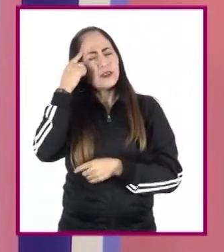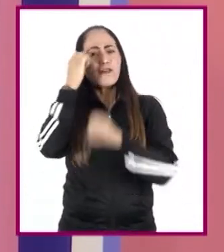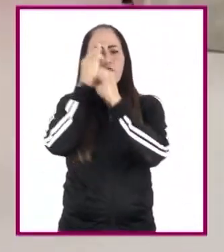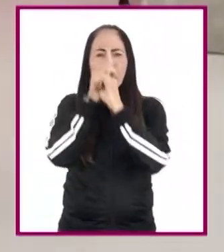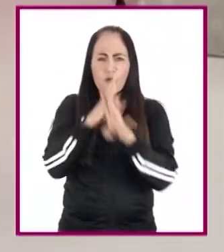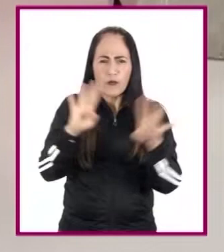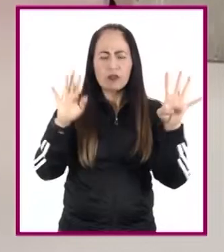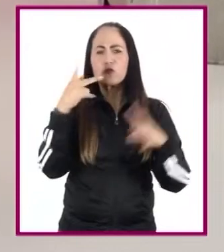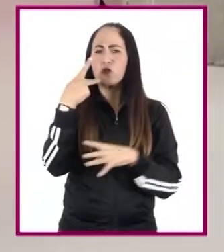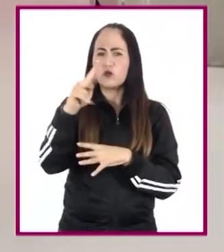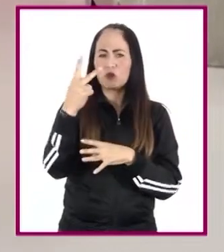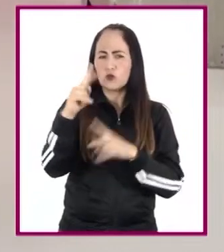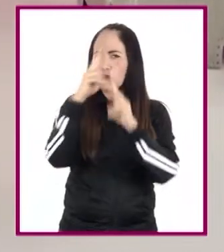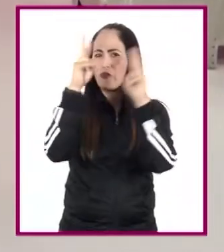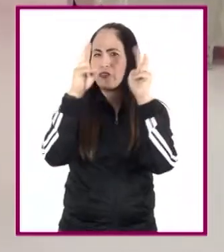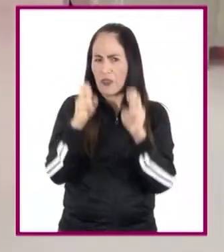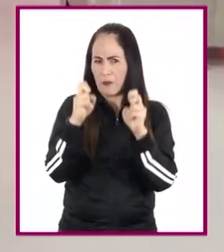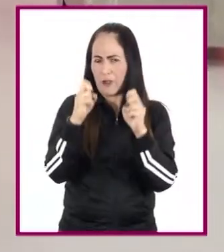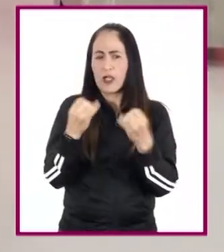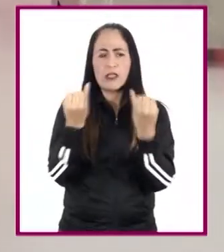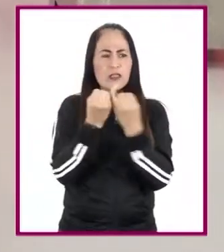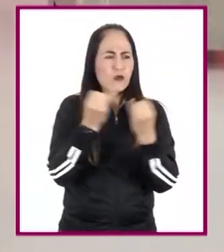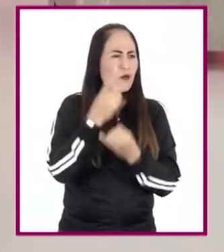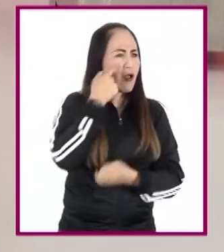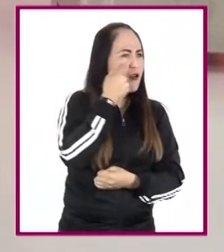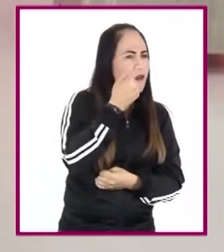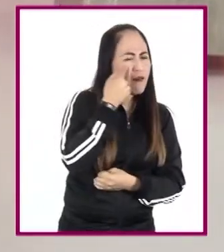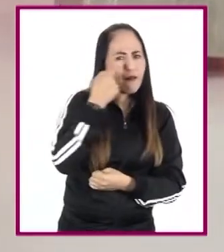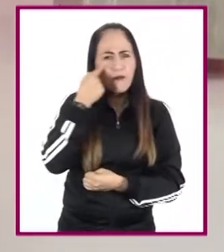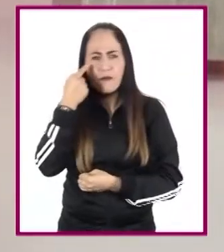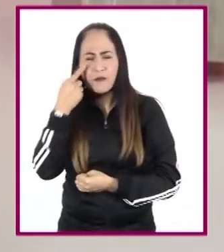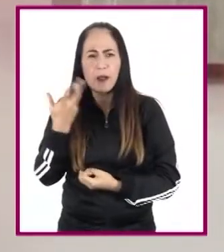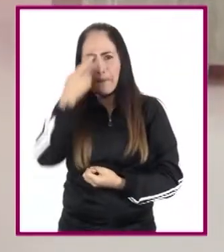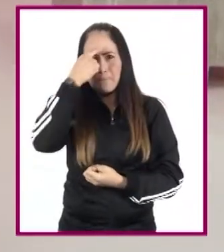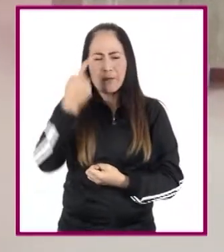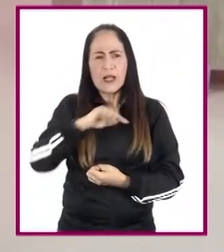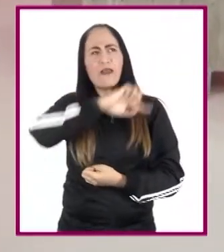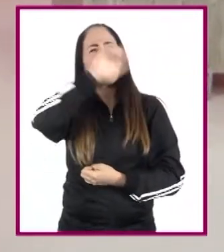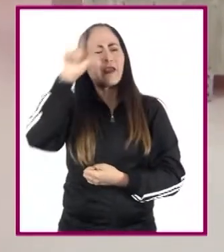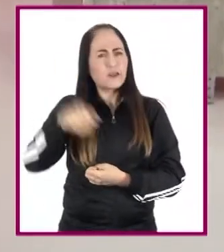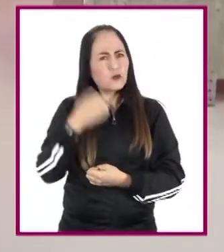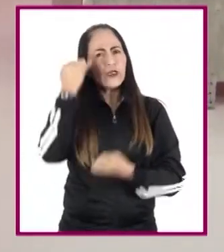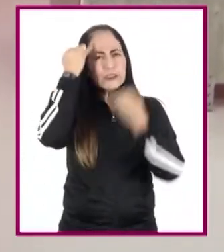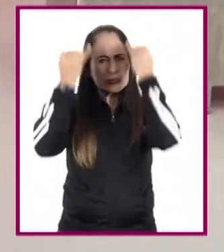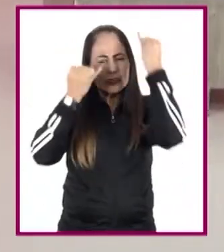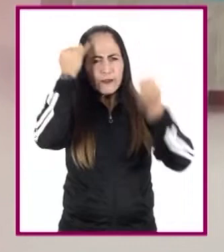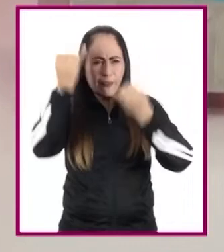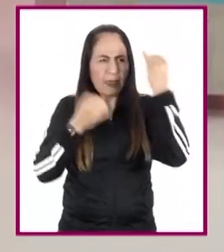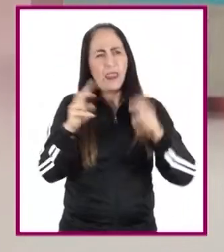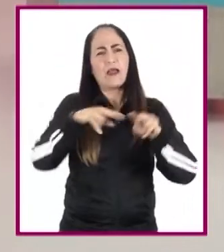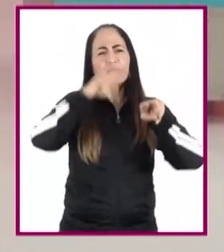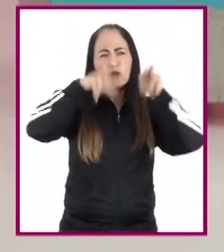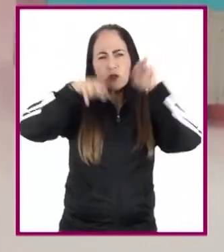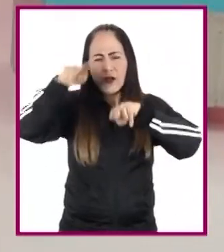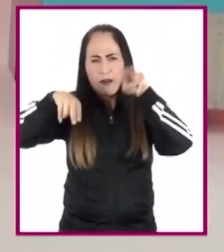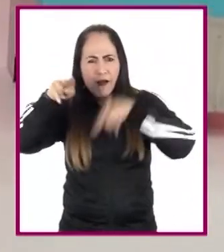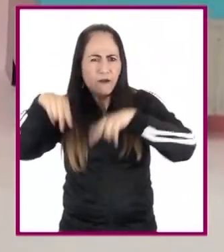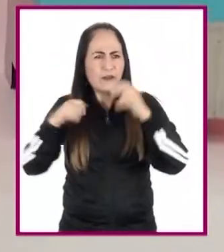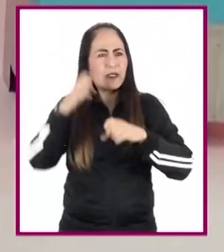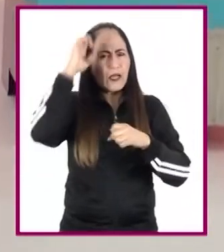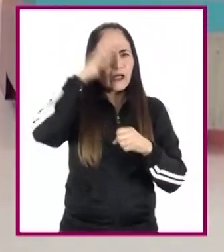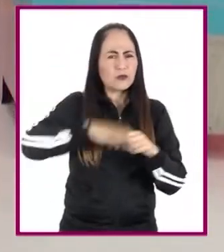de su investigación documental y de campo, con la intención de que formulen conclusiones a partir de gráficas, experimentos y